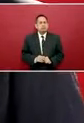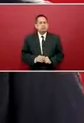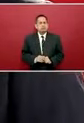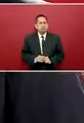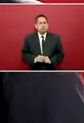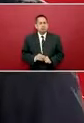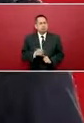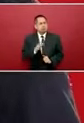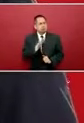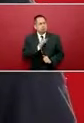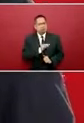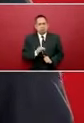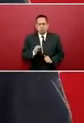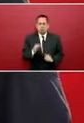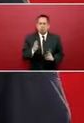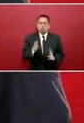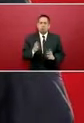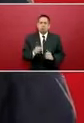Son